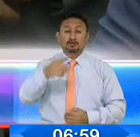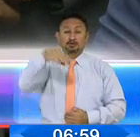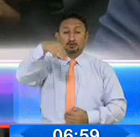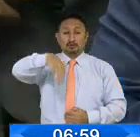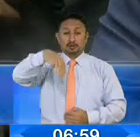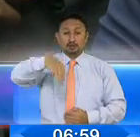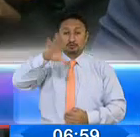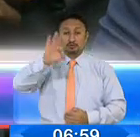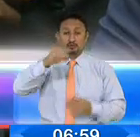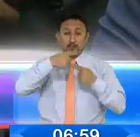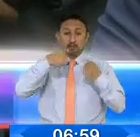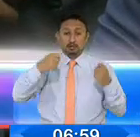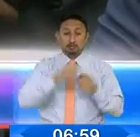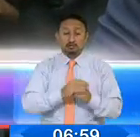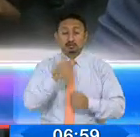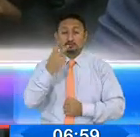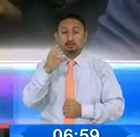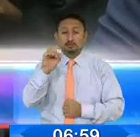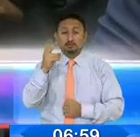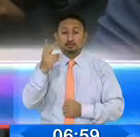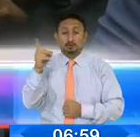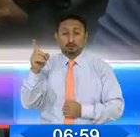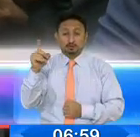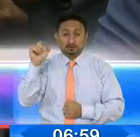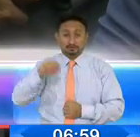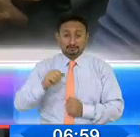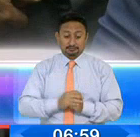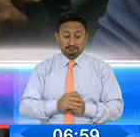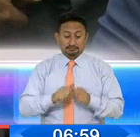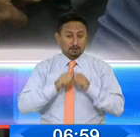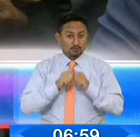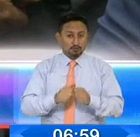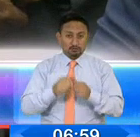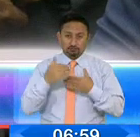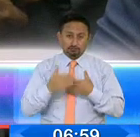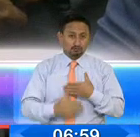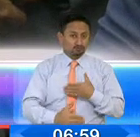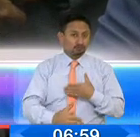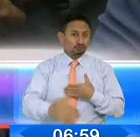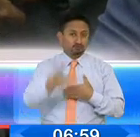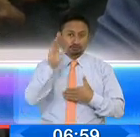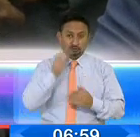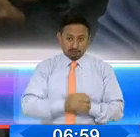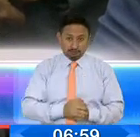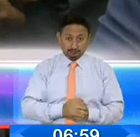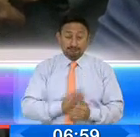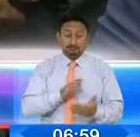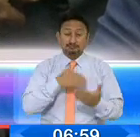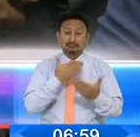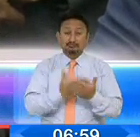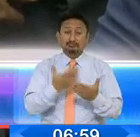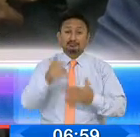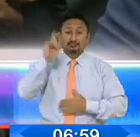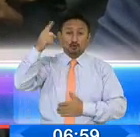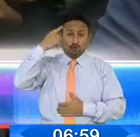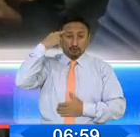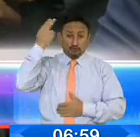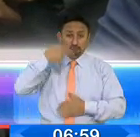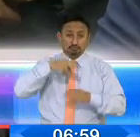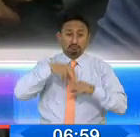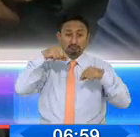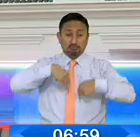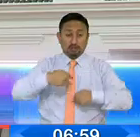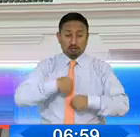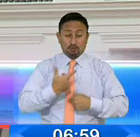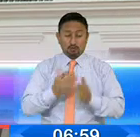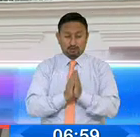de marzo de 2021, la cual se mantendrá de manera indefinida hasta que el gobierno nacional cumpla con las